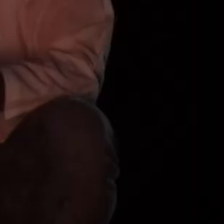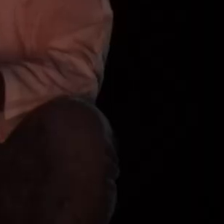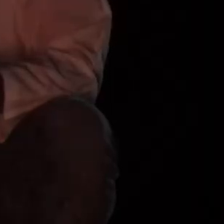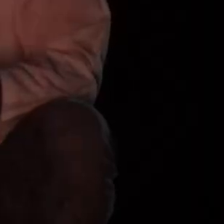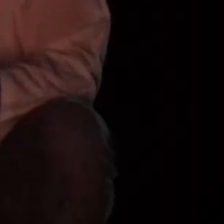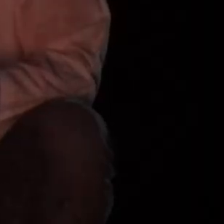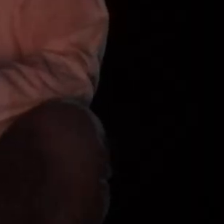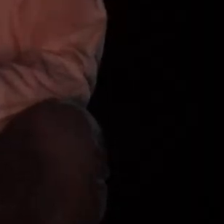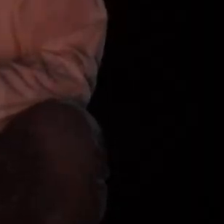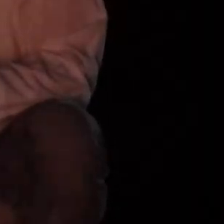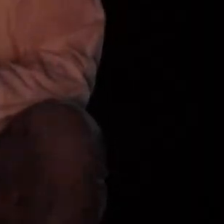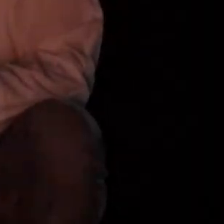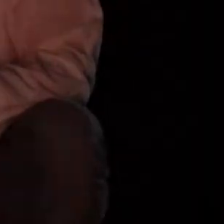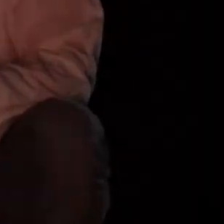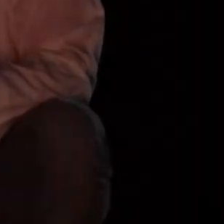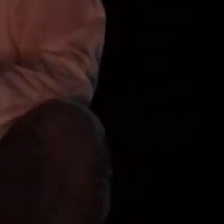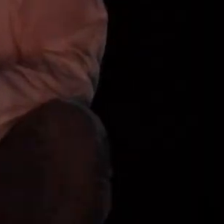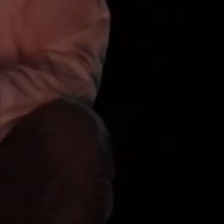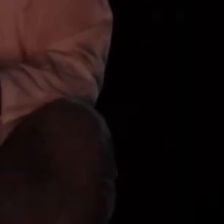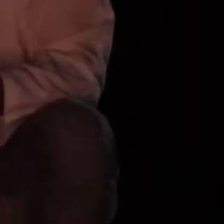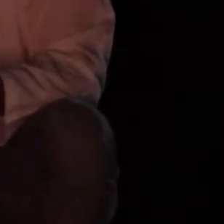del pasado y el presente.